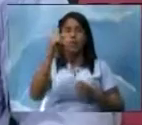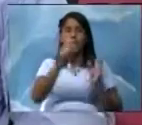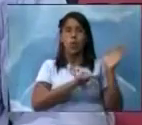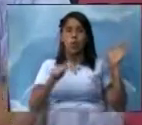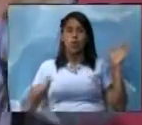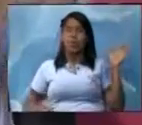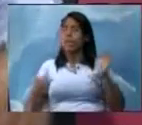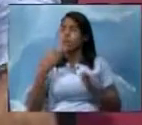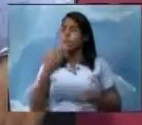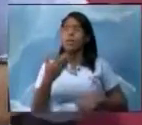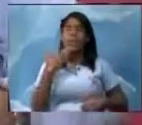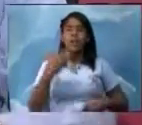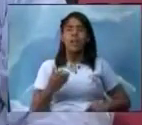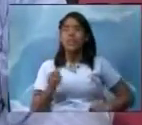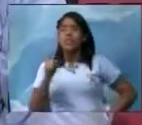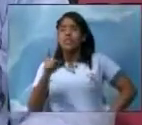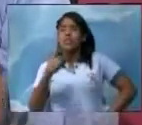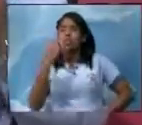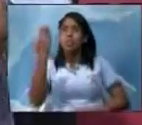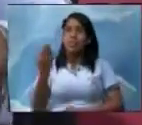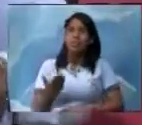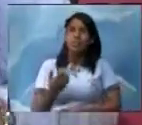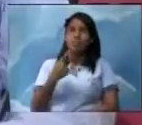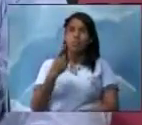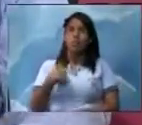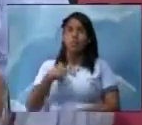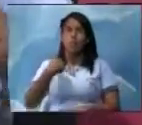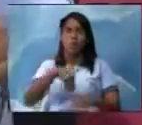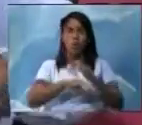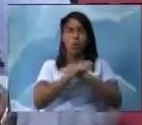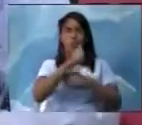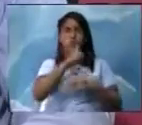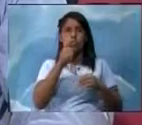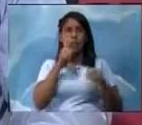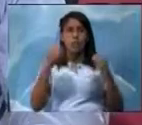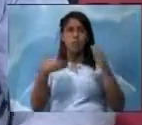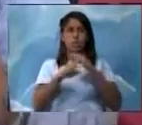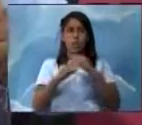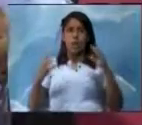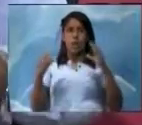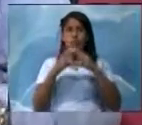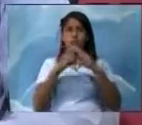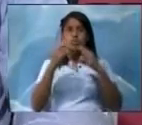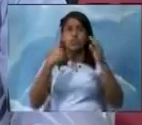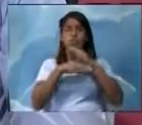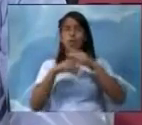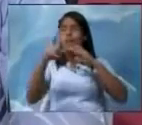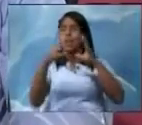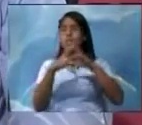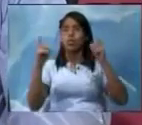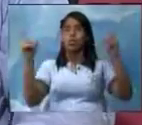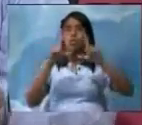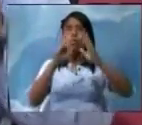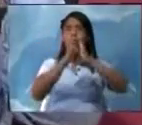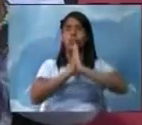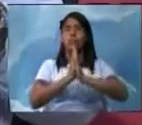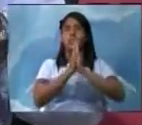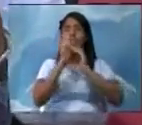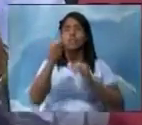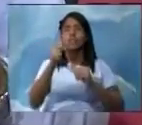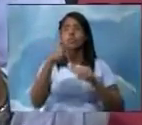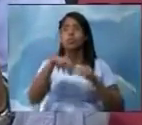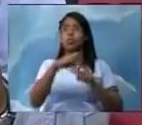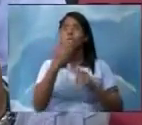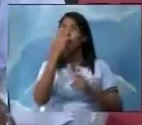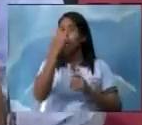le piden al Señor Bueno si tú me concedes tal cosa yo voy a ayunar yo me voy a congregar yo voy a ir a los matutinos si usted